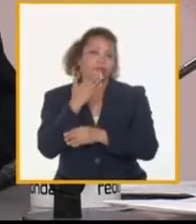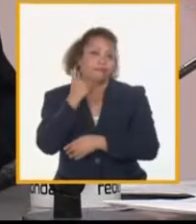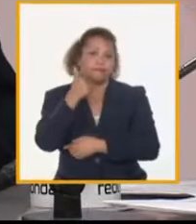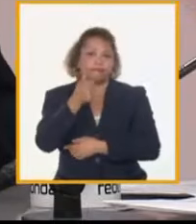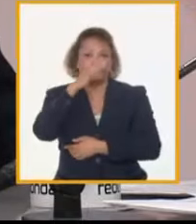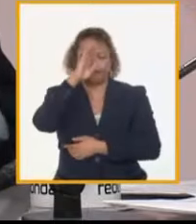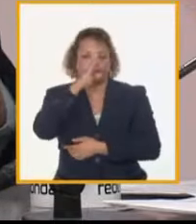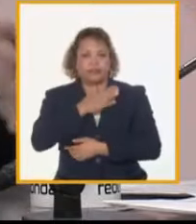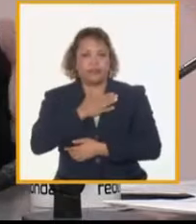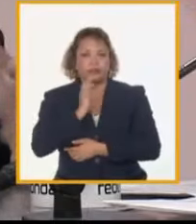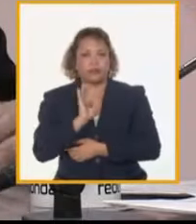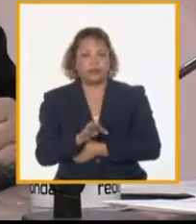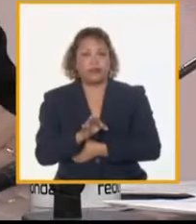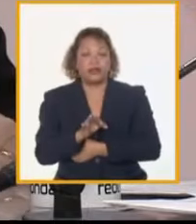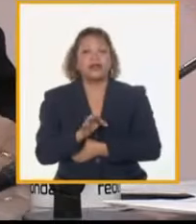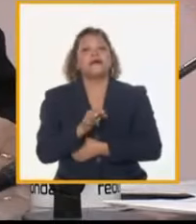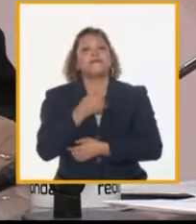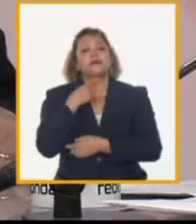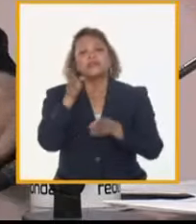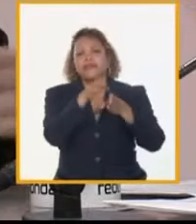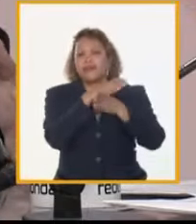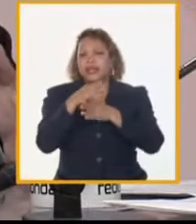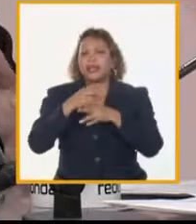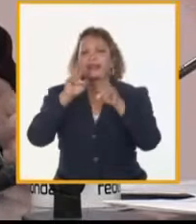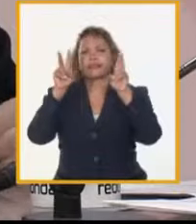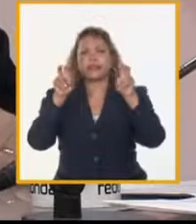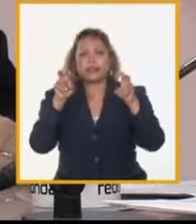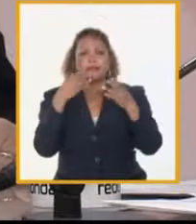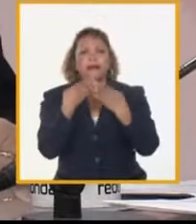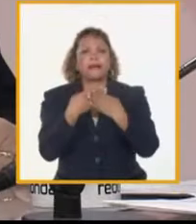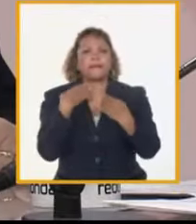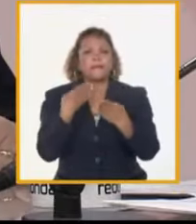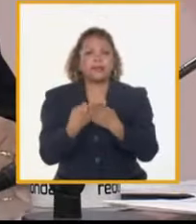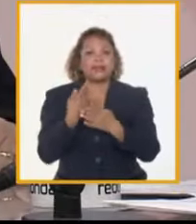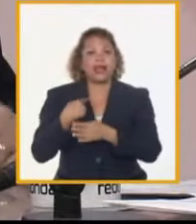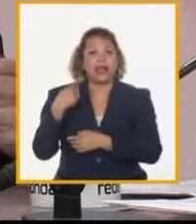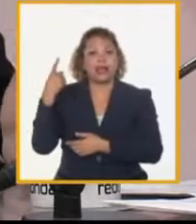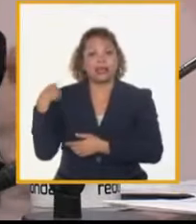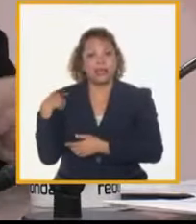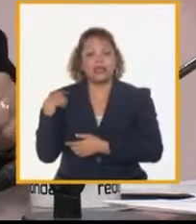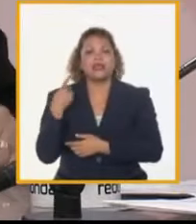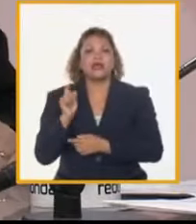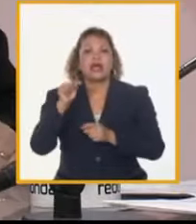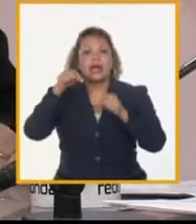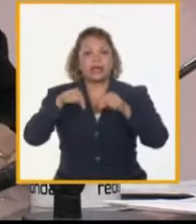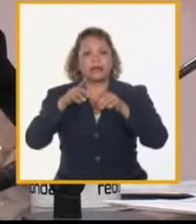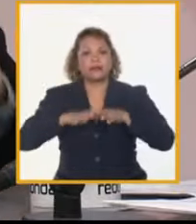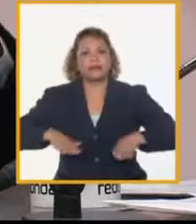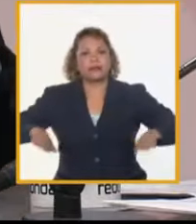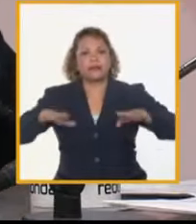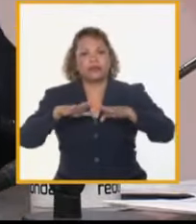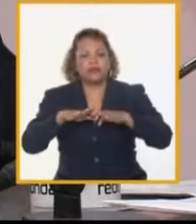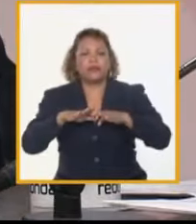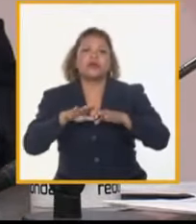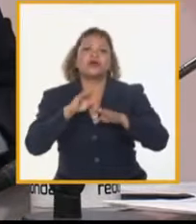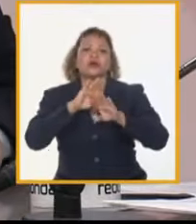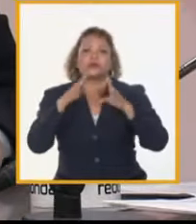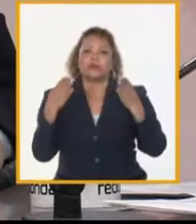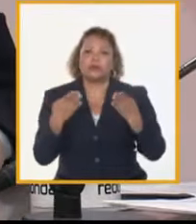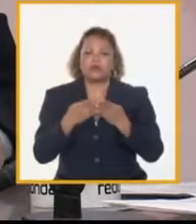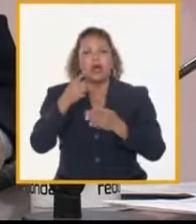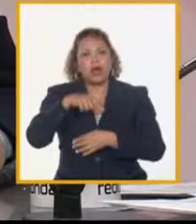país. Pero hay varios temas de las empresas que ayer estaban con nosotros y también del grupo empresarial en su conjunto. Yo les propongo